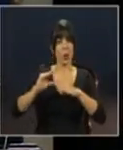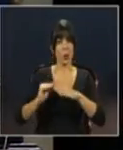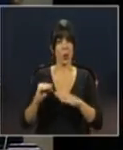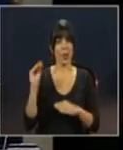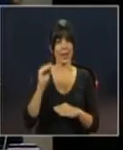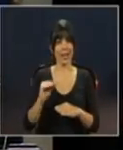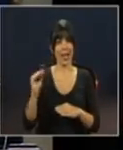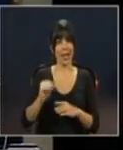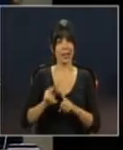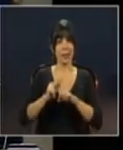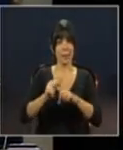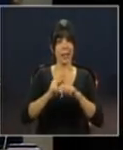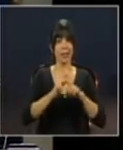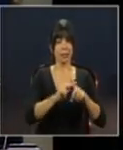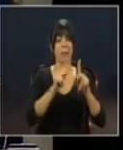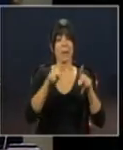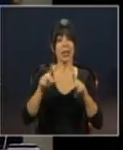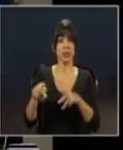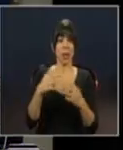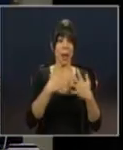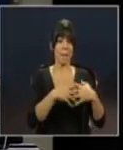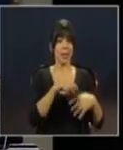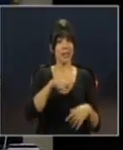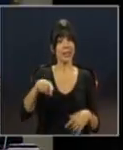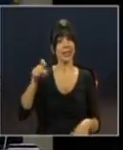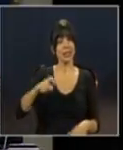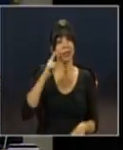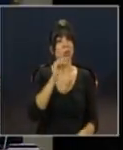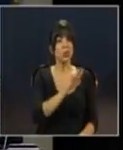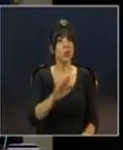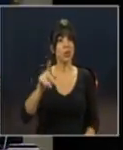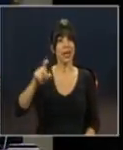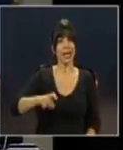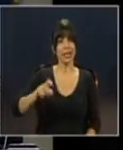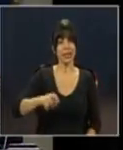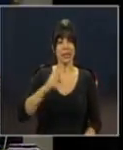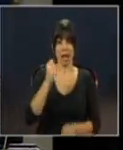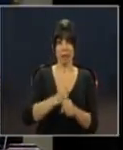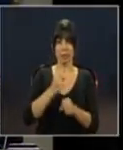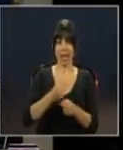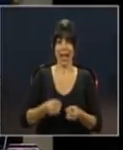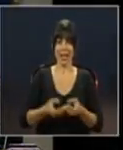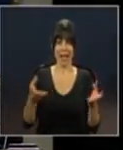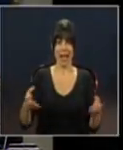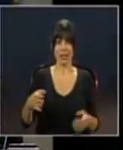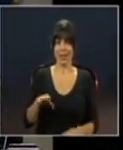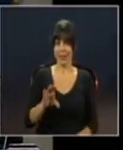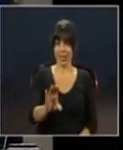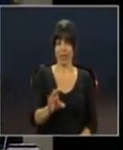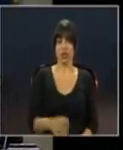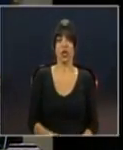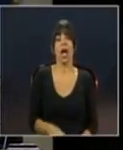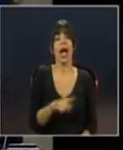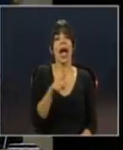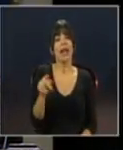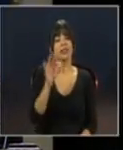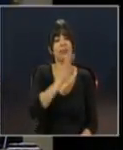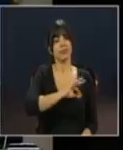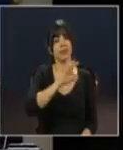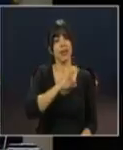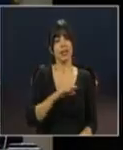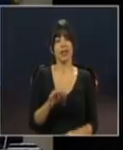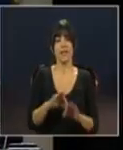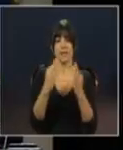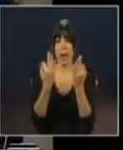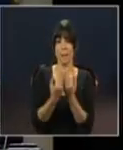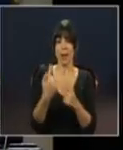interés de los préstamos que personas y empresas requieren para sus necesidades y operaciones de gasto e inversión, lo que favorece la situación de las